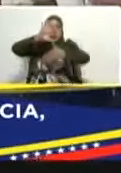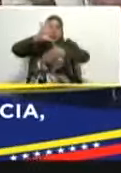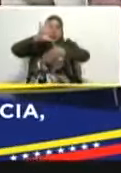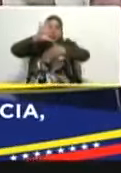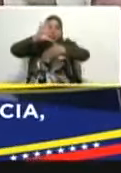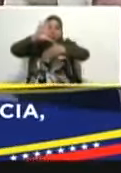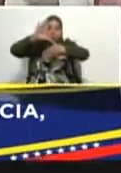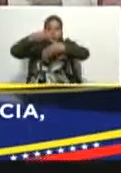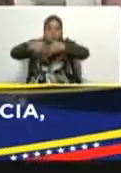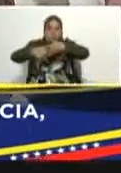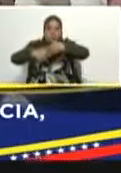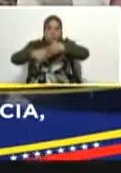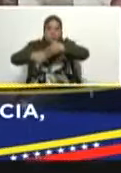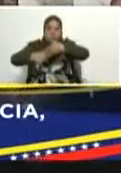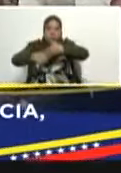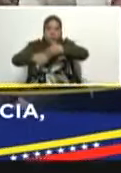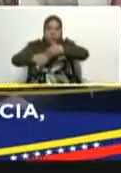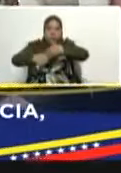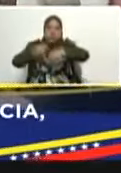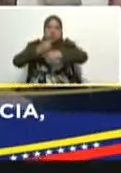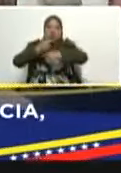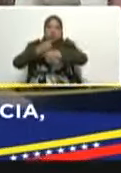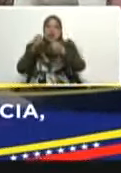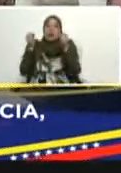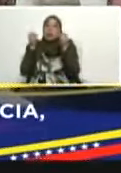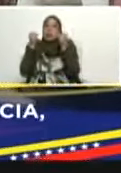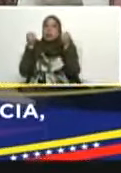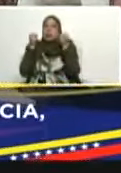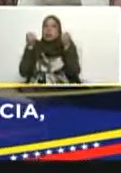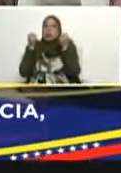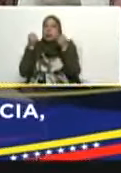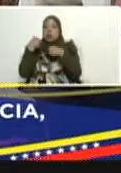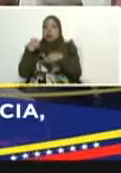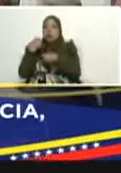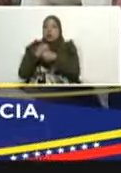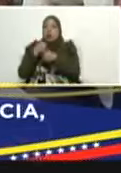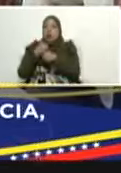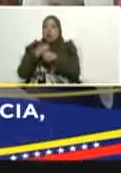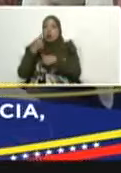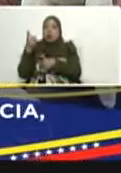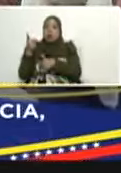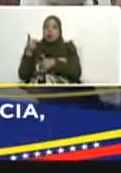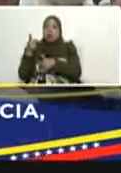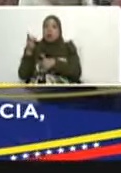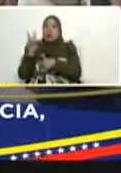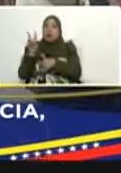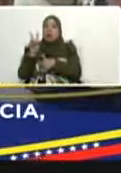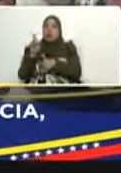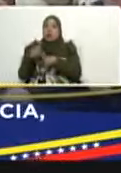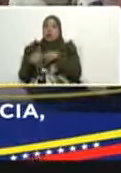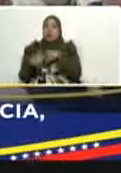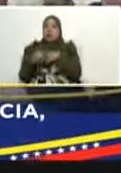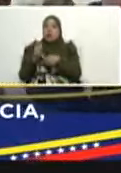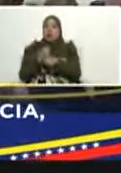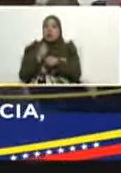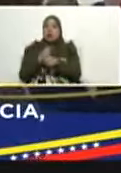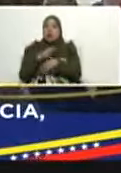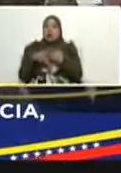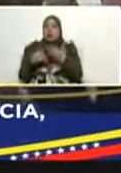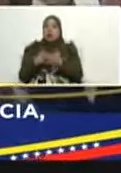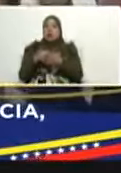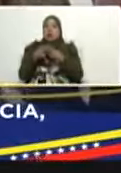Allá, demostrando ese talento venezolano. Entonces, hoy es un día sumamente importante y celebramos con usted, y